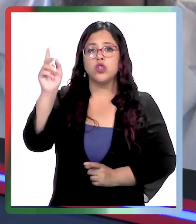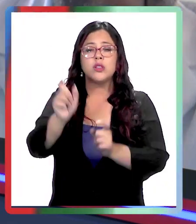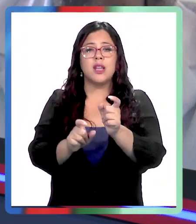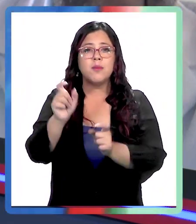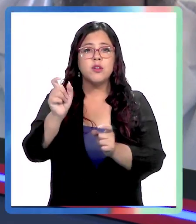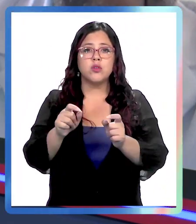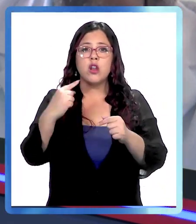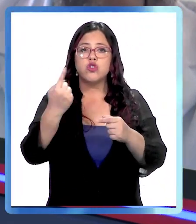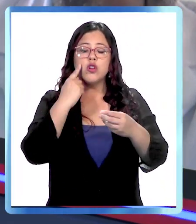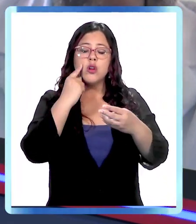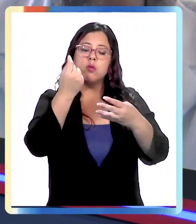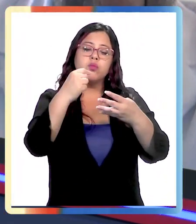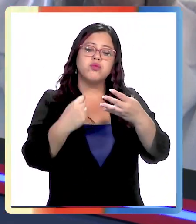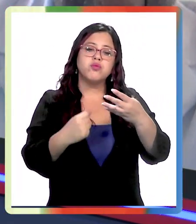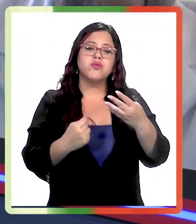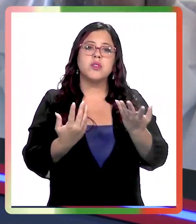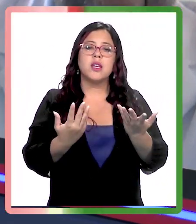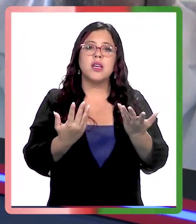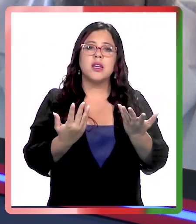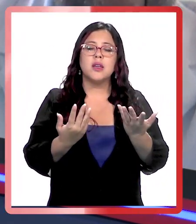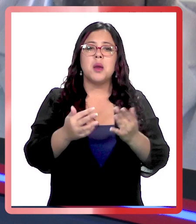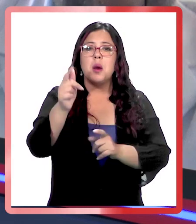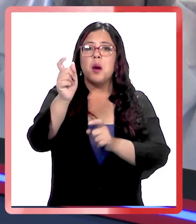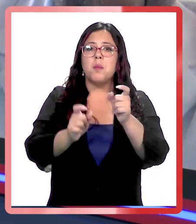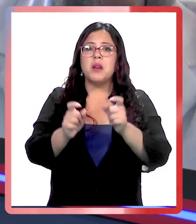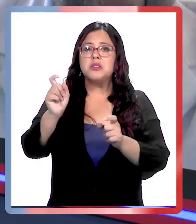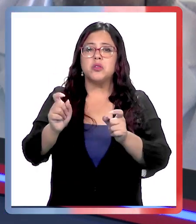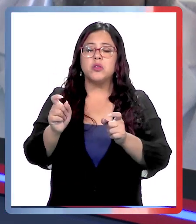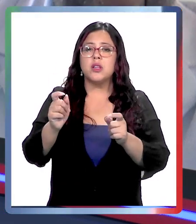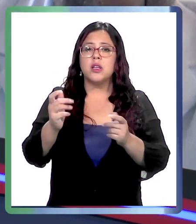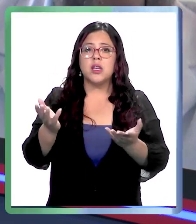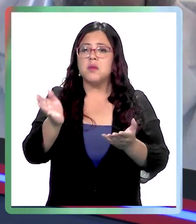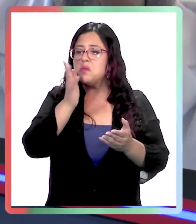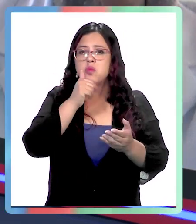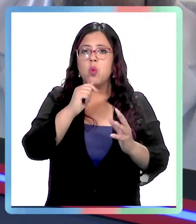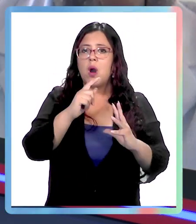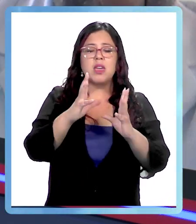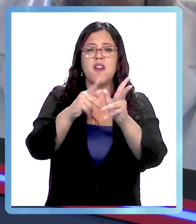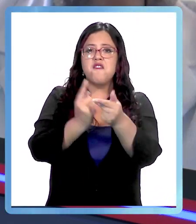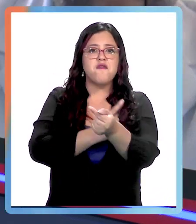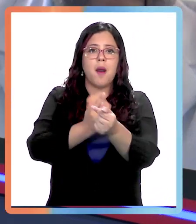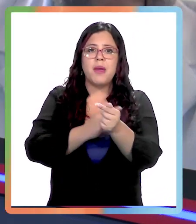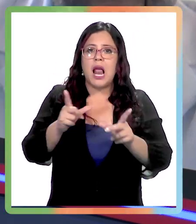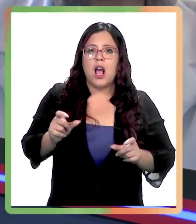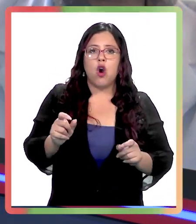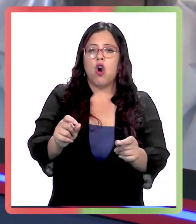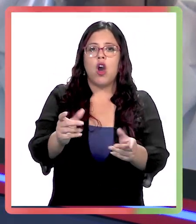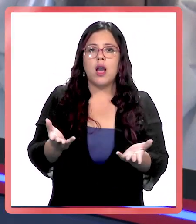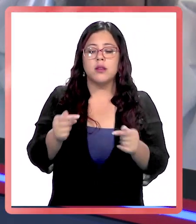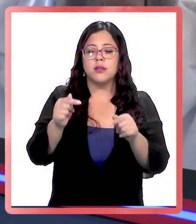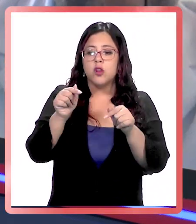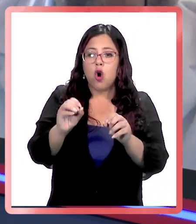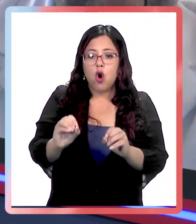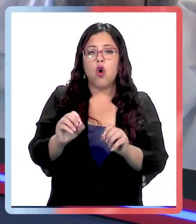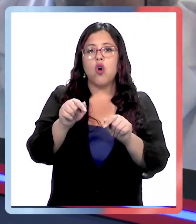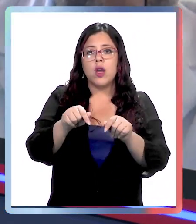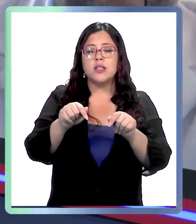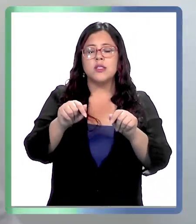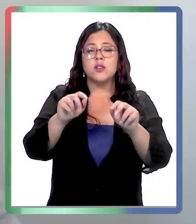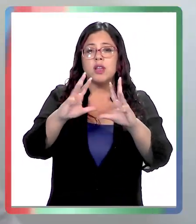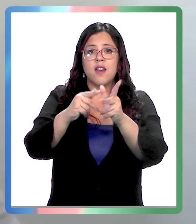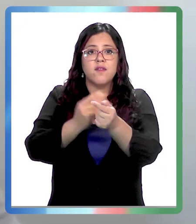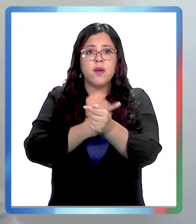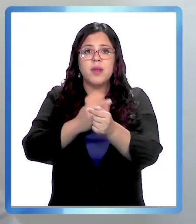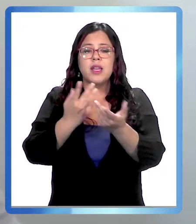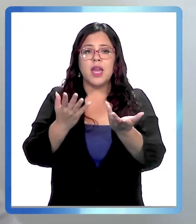un porcentaje genético influyente importante. Entonces, ¿cómo se están presentando los casos?